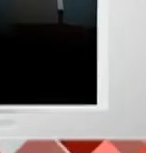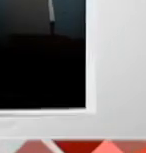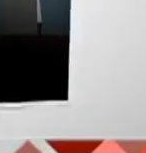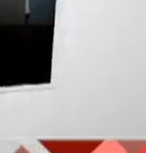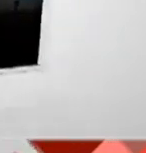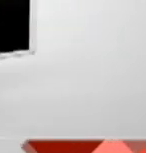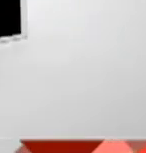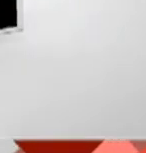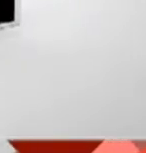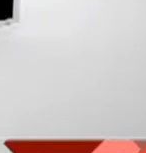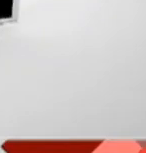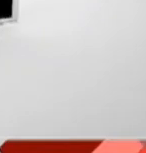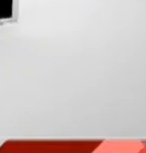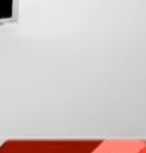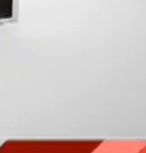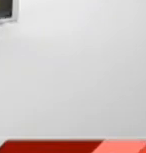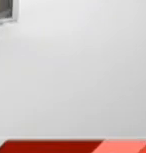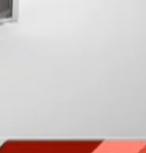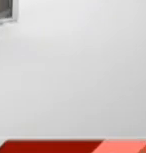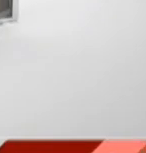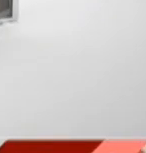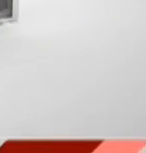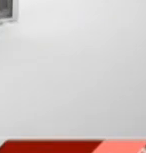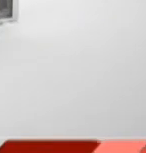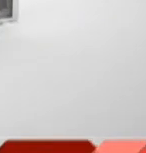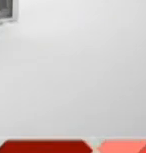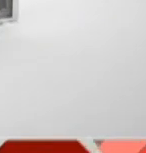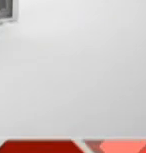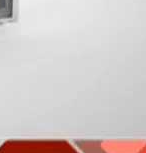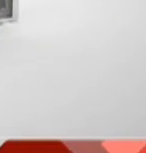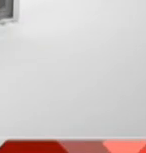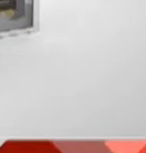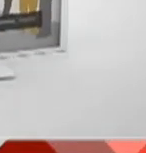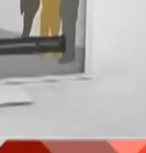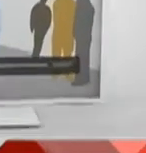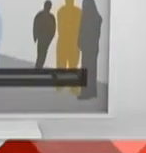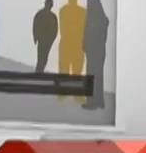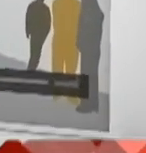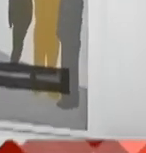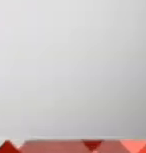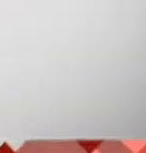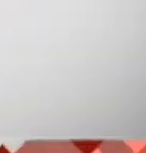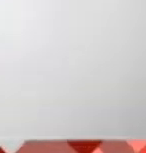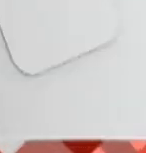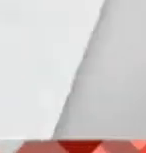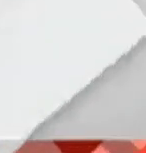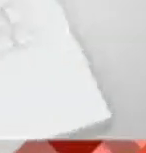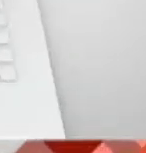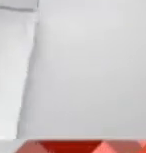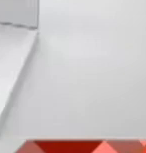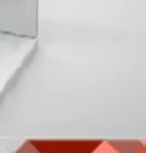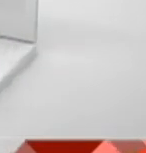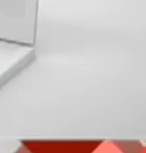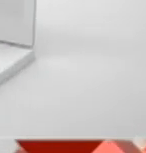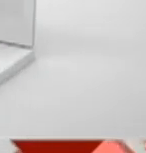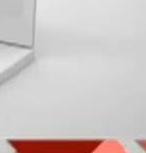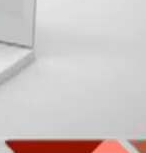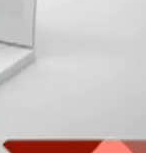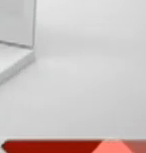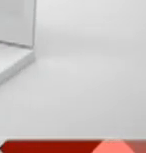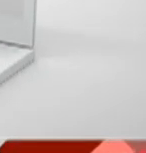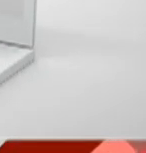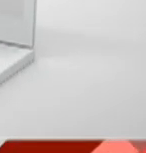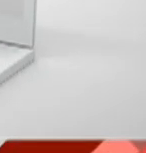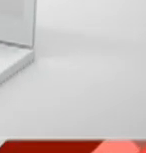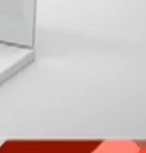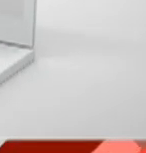ni nada de eso a través de la plataforma de Netflix. Pues los usuarios no estaban nada contentos con el anuncio, ya que el catálogo de Disney es uno de